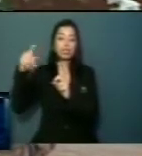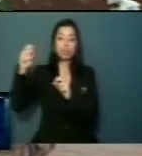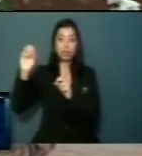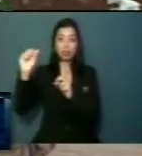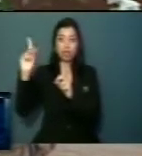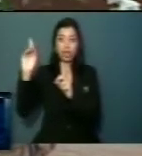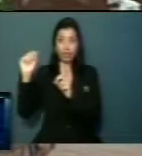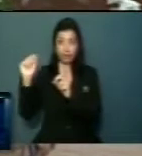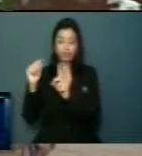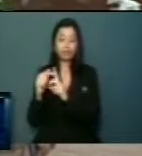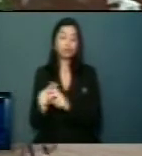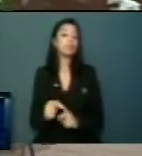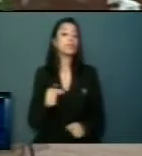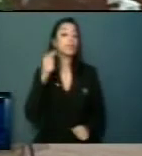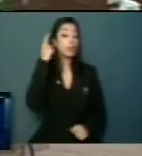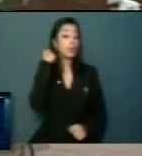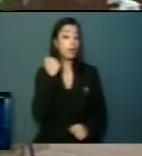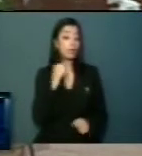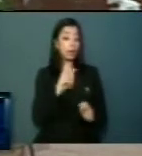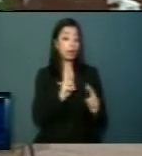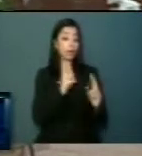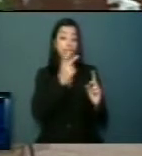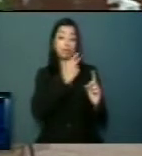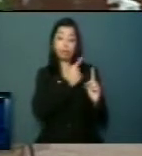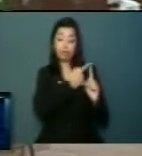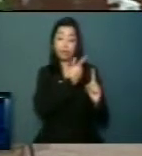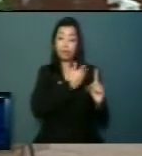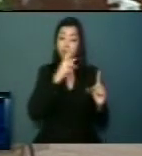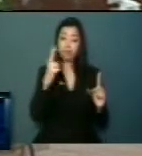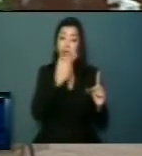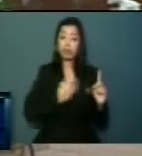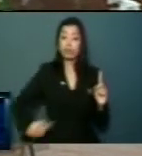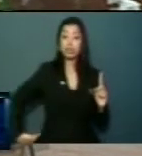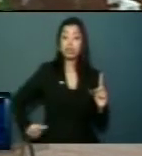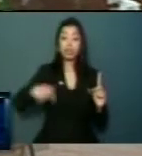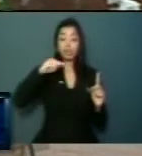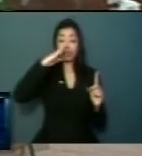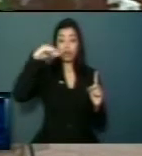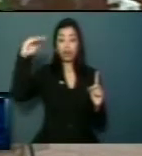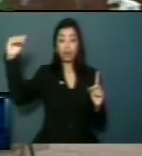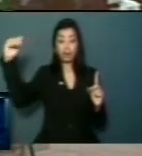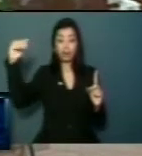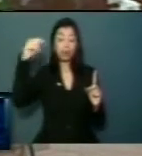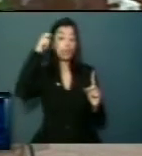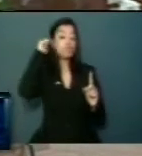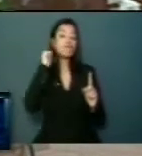señor Vicepresidente de la República, profesor Salvador Sánchez Serén,